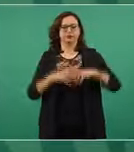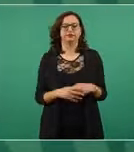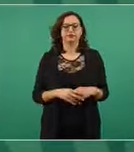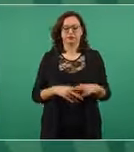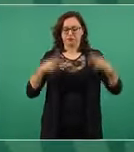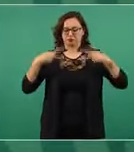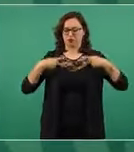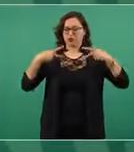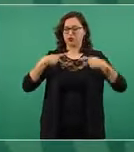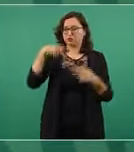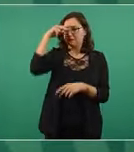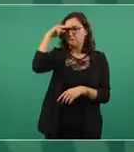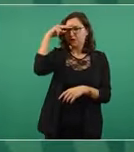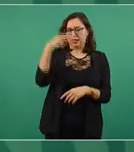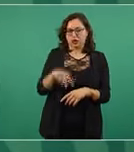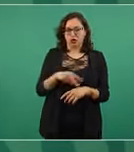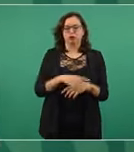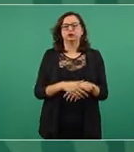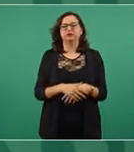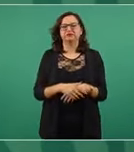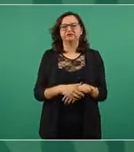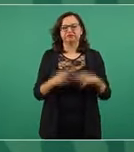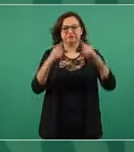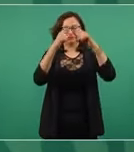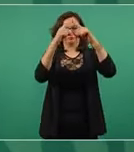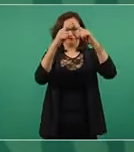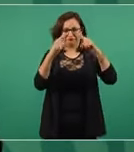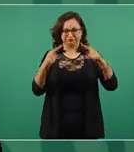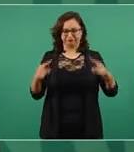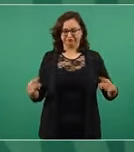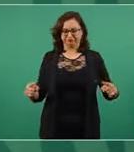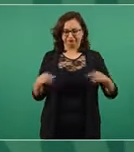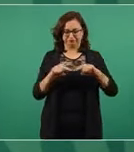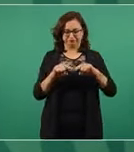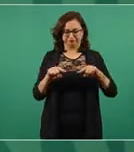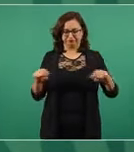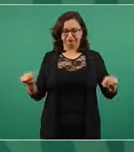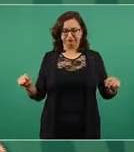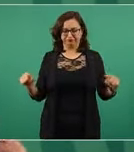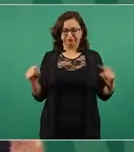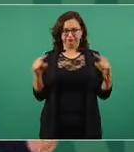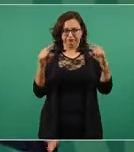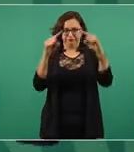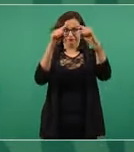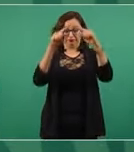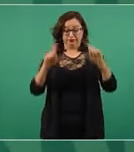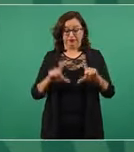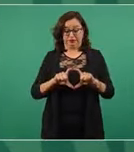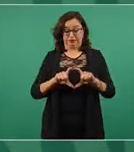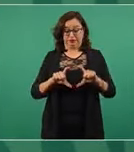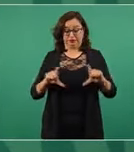En la base hay millones de pobres,